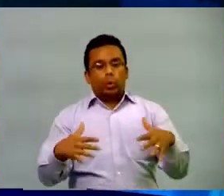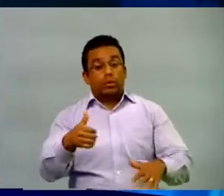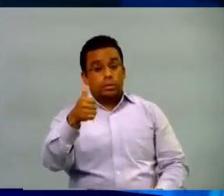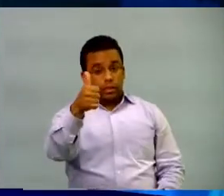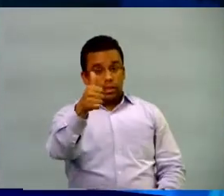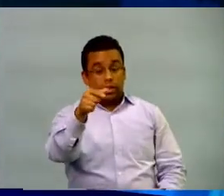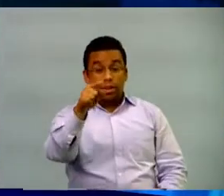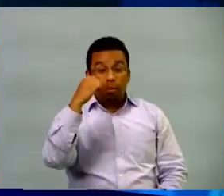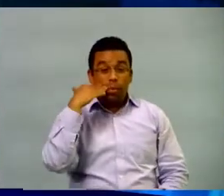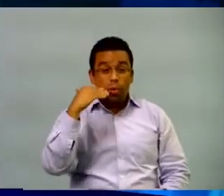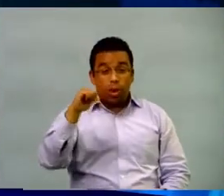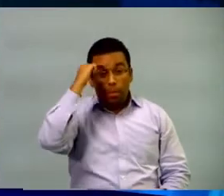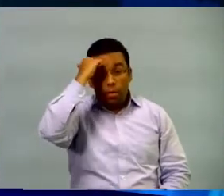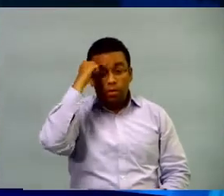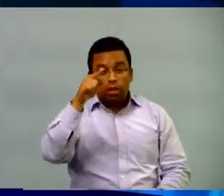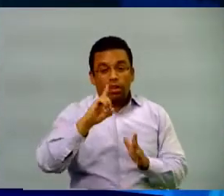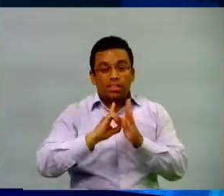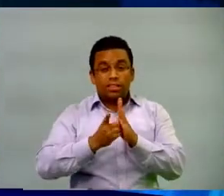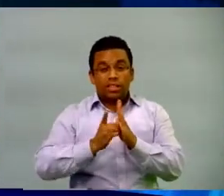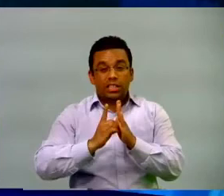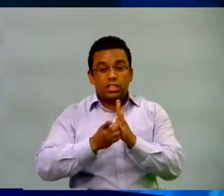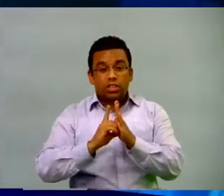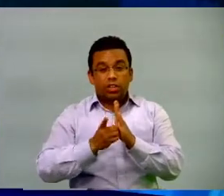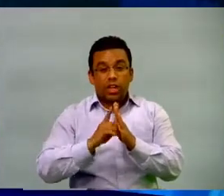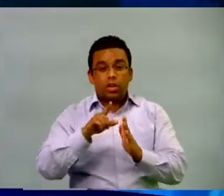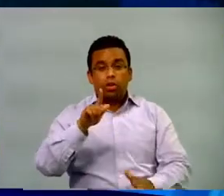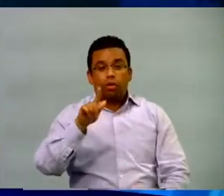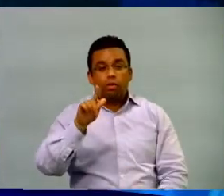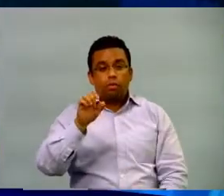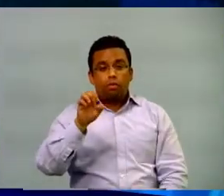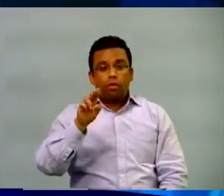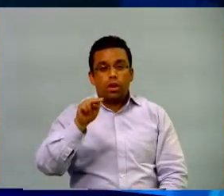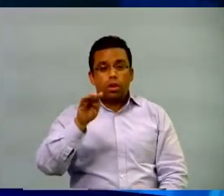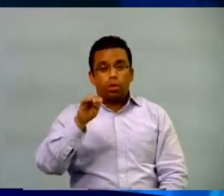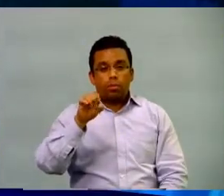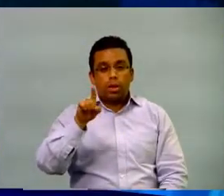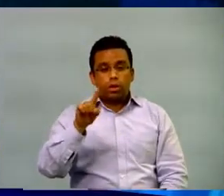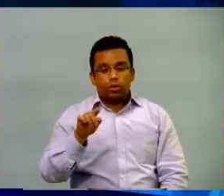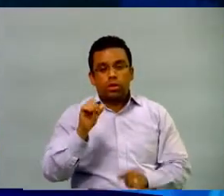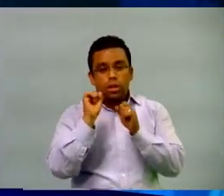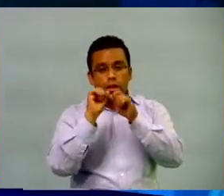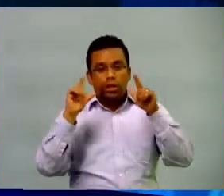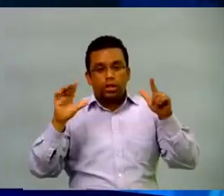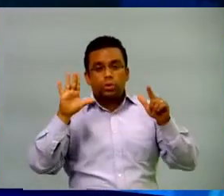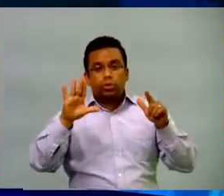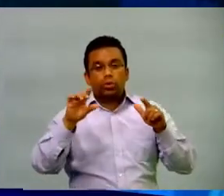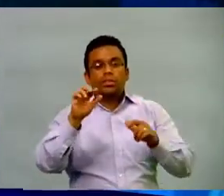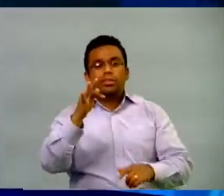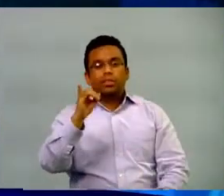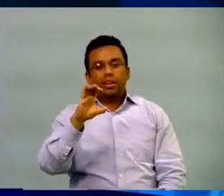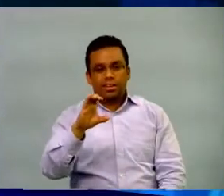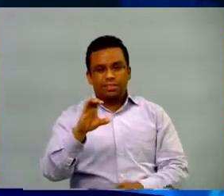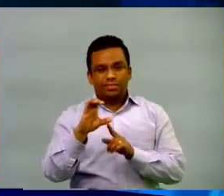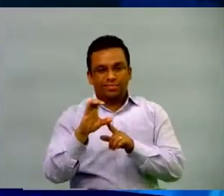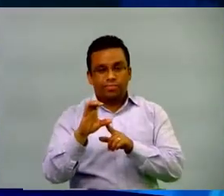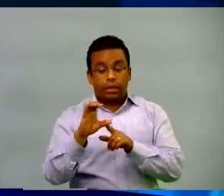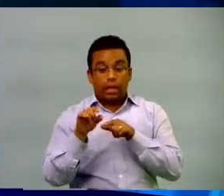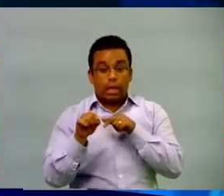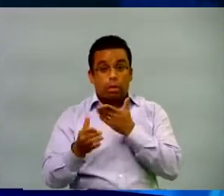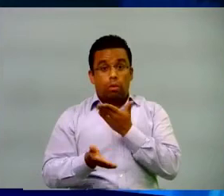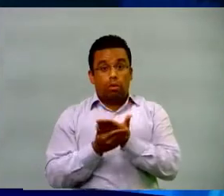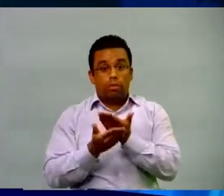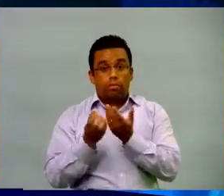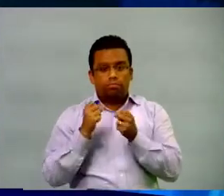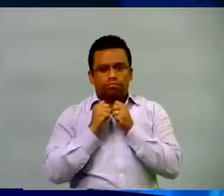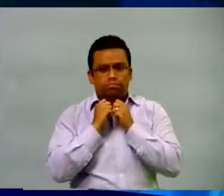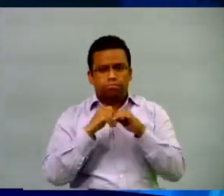de Montería, Diccionario de Fenómenos Lingüísticos de las TIC. A través de redes sociales, las redes sociales no